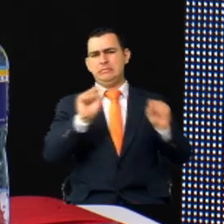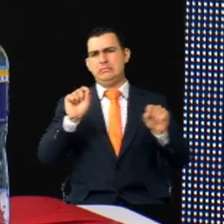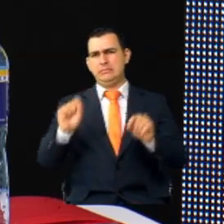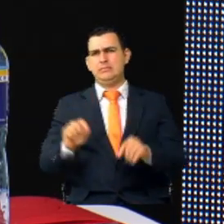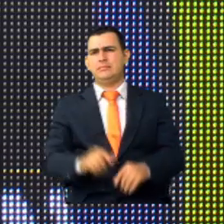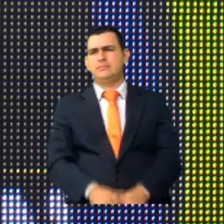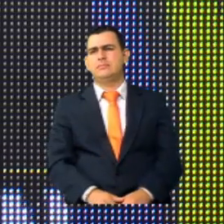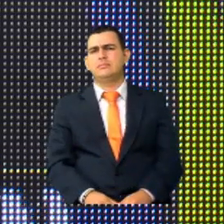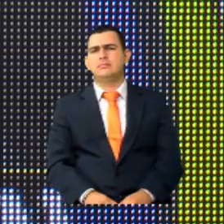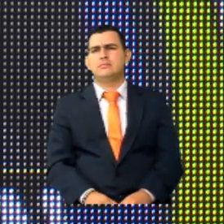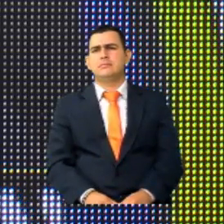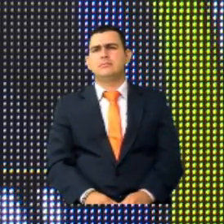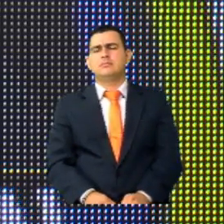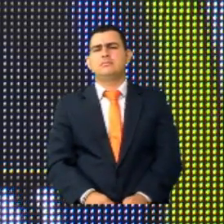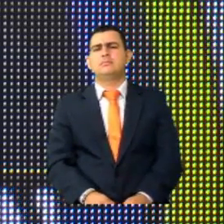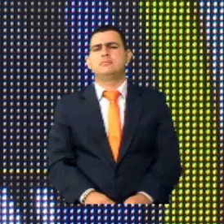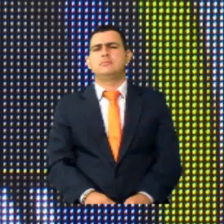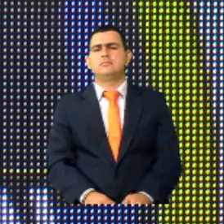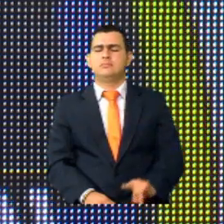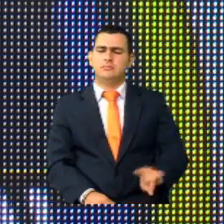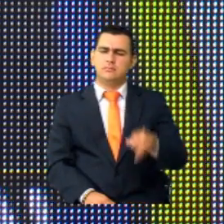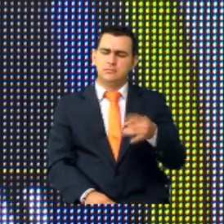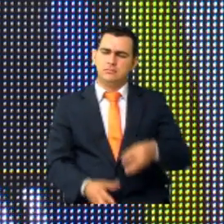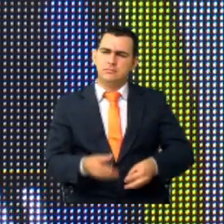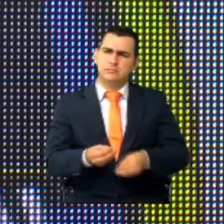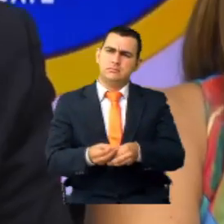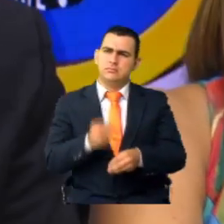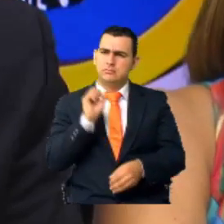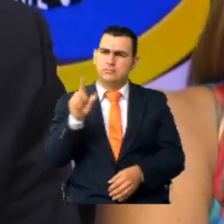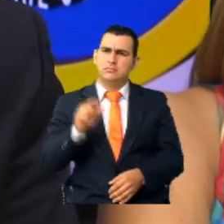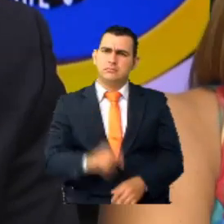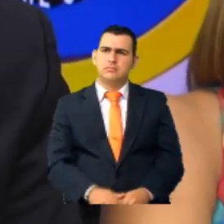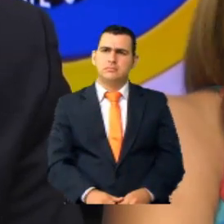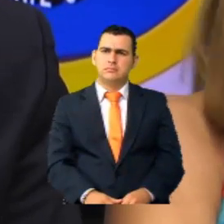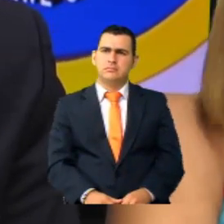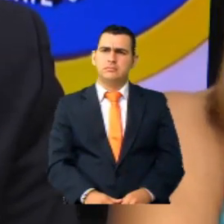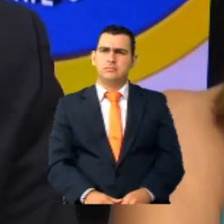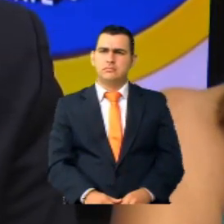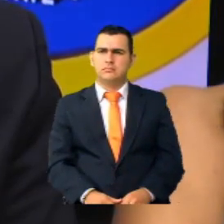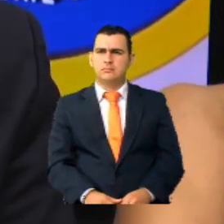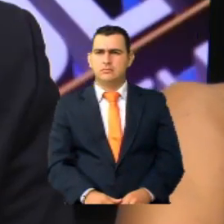redes. Es momento para la contrapregunta, Pedro Severici. ¿Usted la quiere, Luis Alberto?